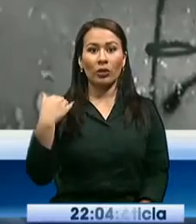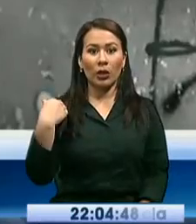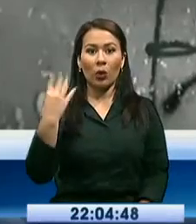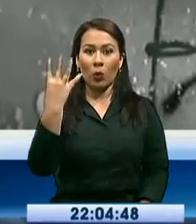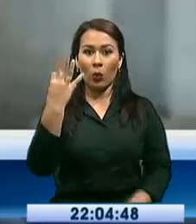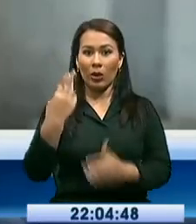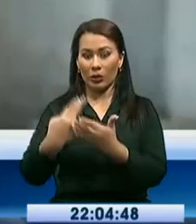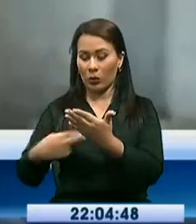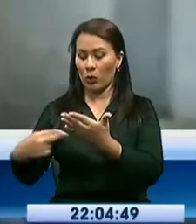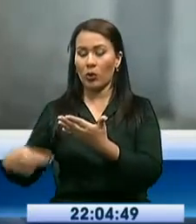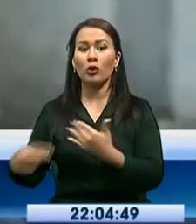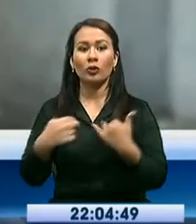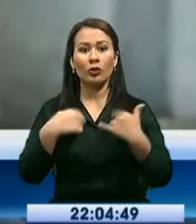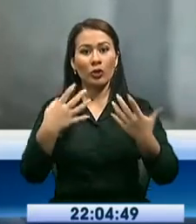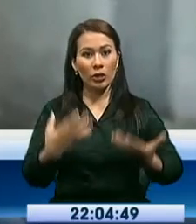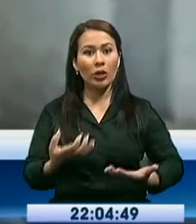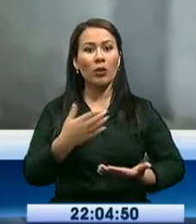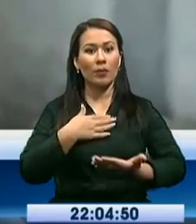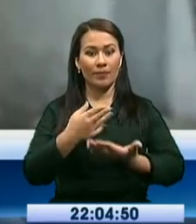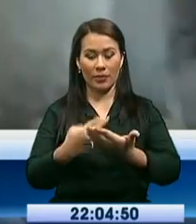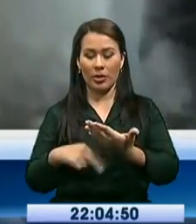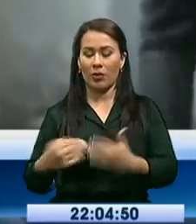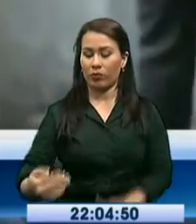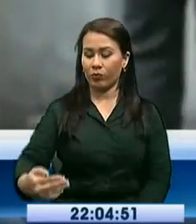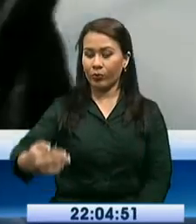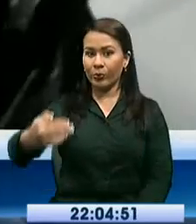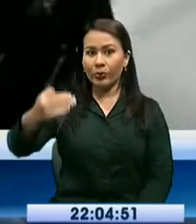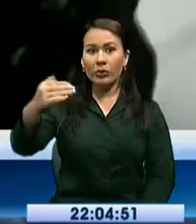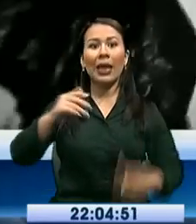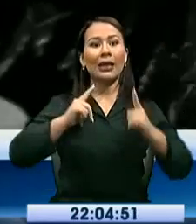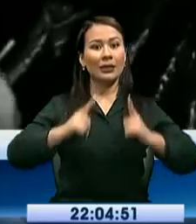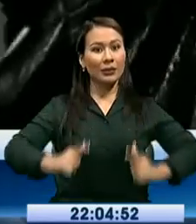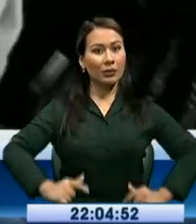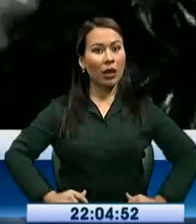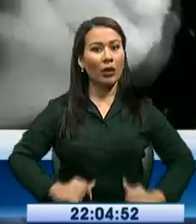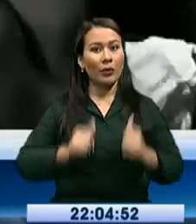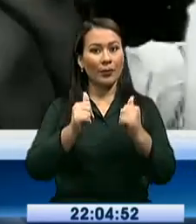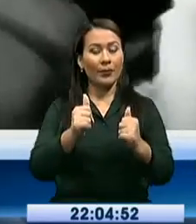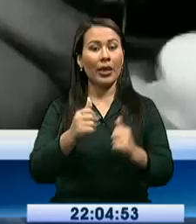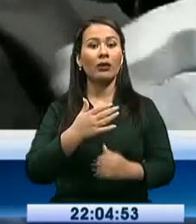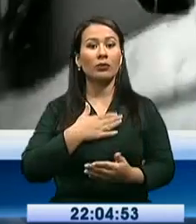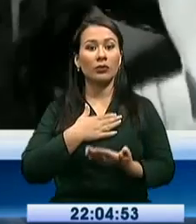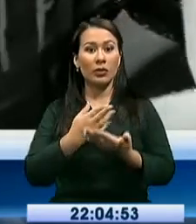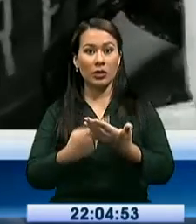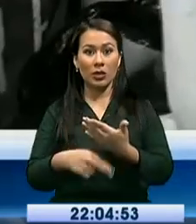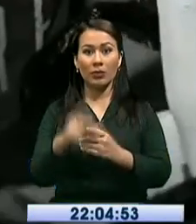más anhela es verlos crecer en un ambiente sano. Eso los llevó a